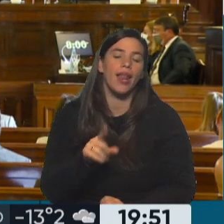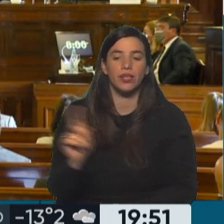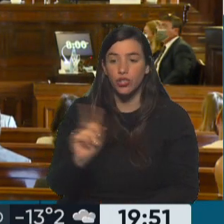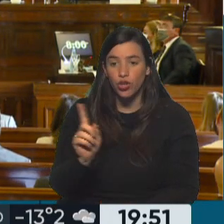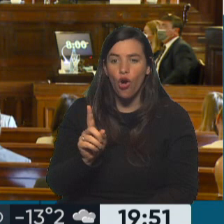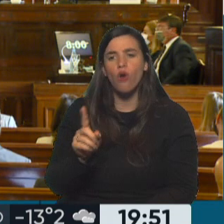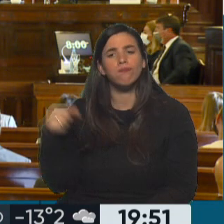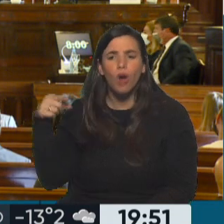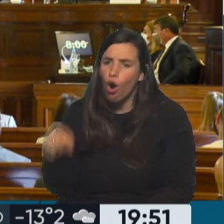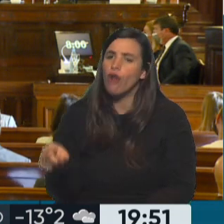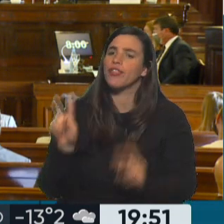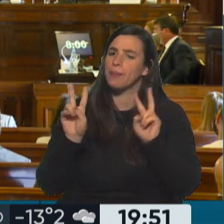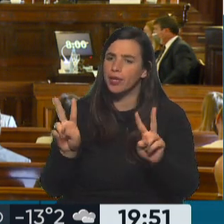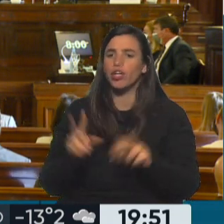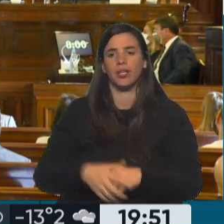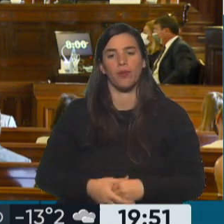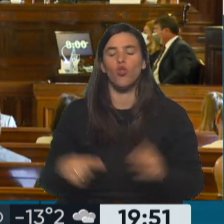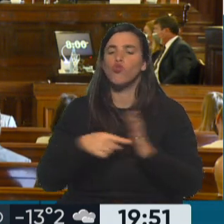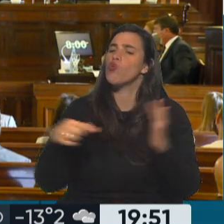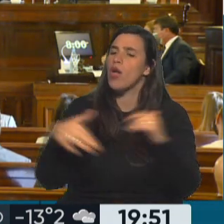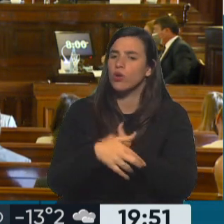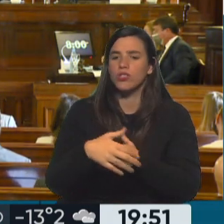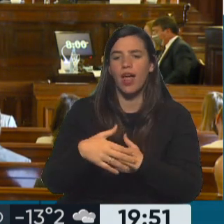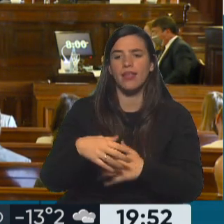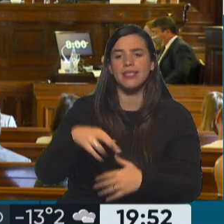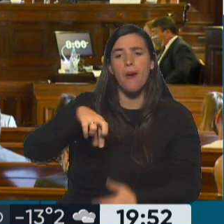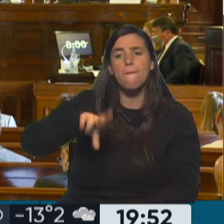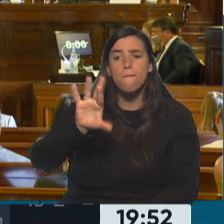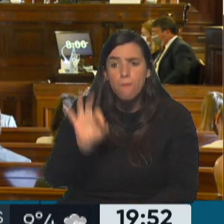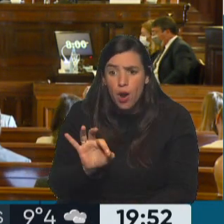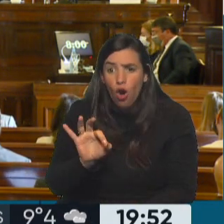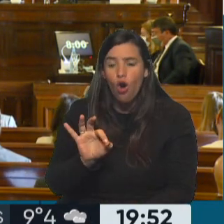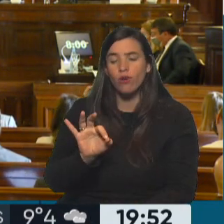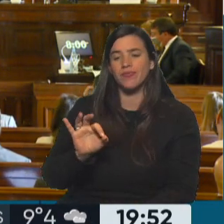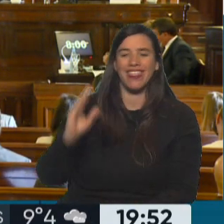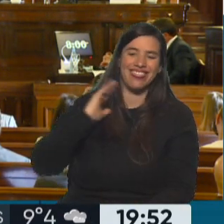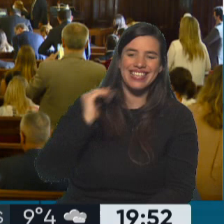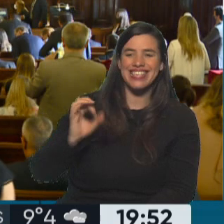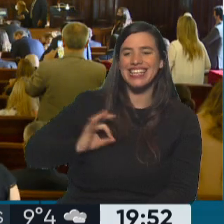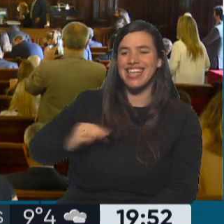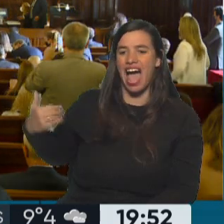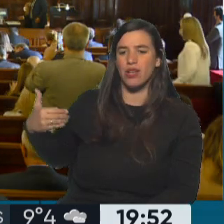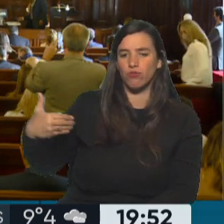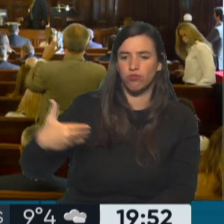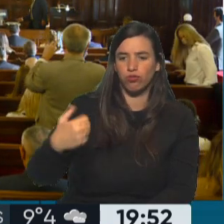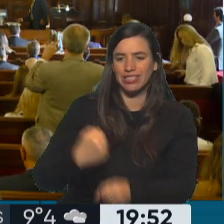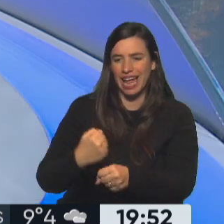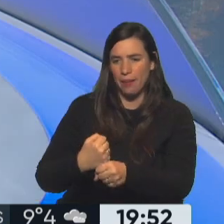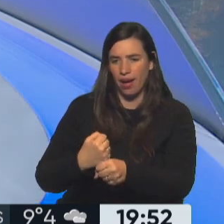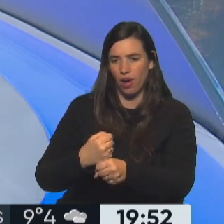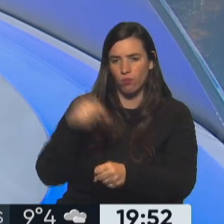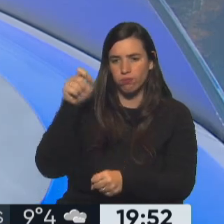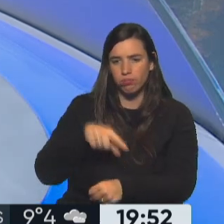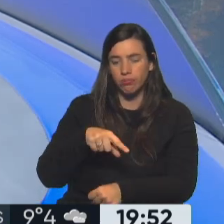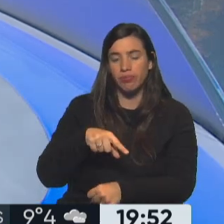directamente por el peronismo. PRO en la ciudad de Buenos Ese es el Aires? punto central. 16 años. 16 años. Va camino a los 16 años. Me parece acá interesante con esto que estás